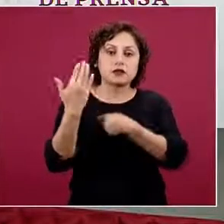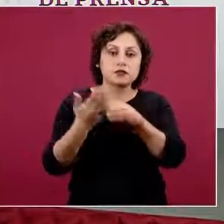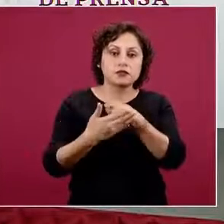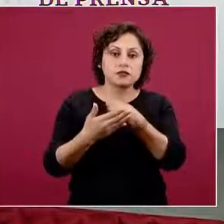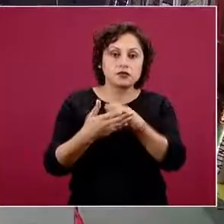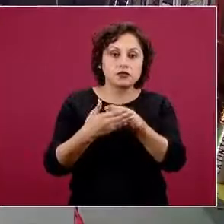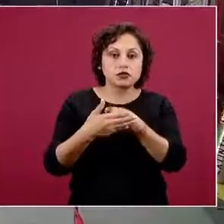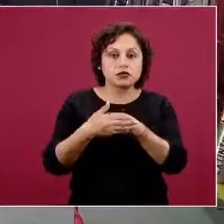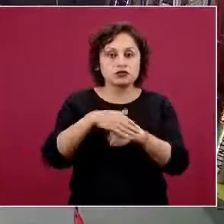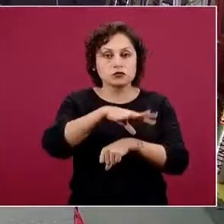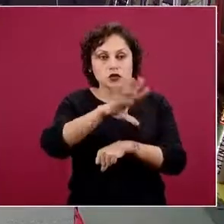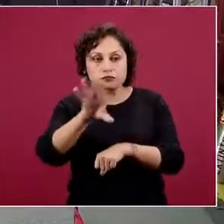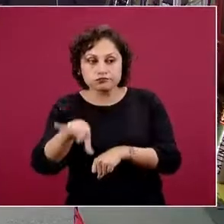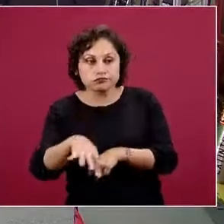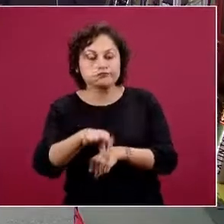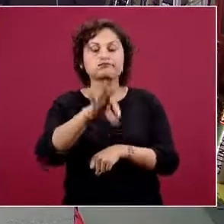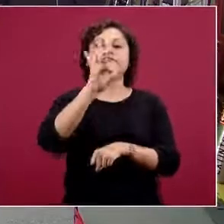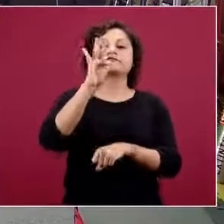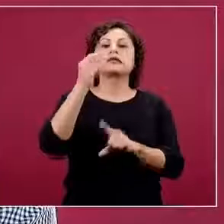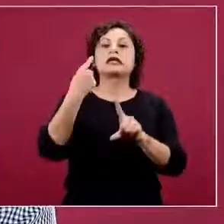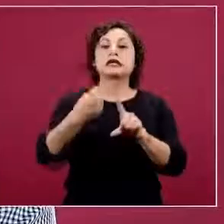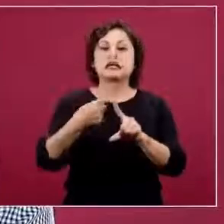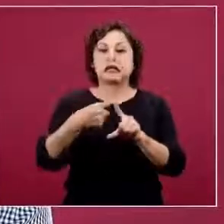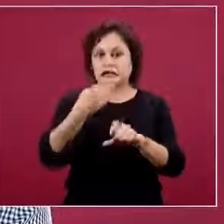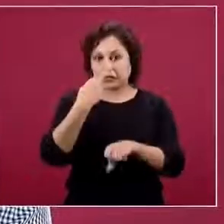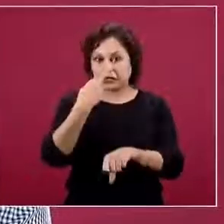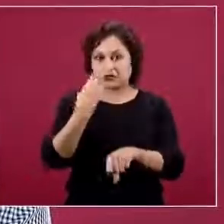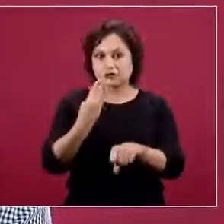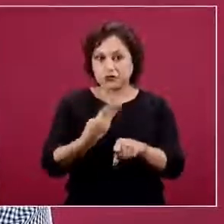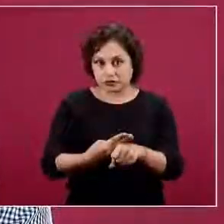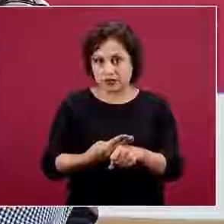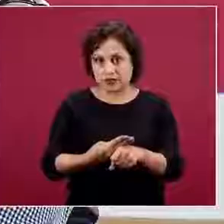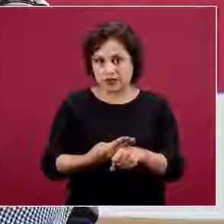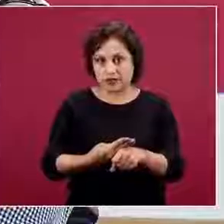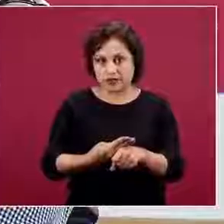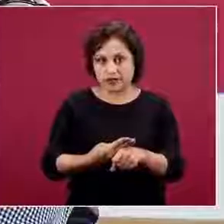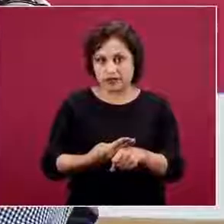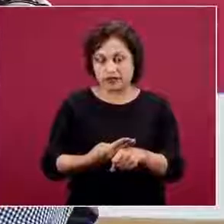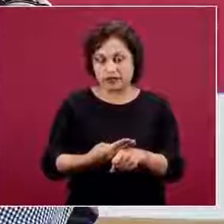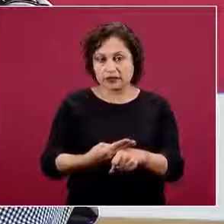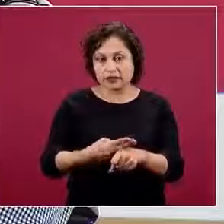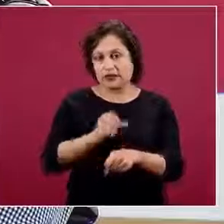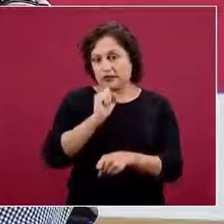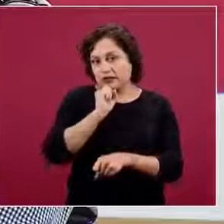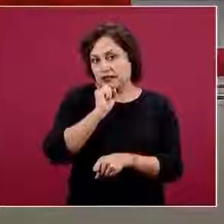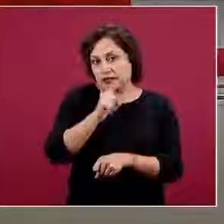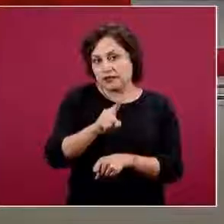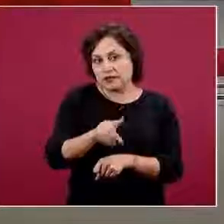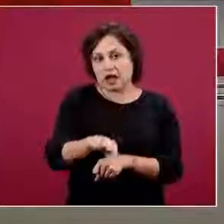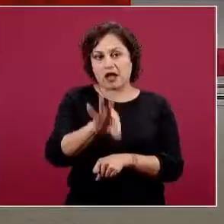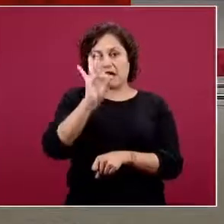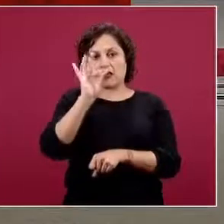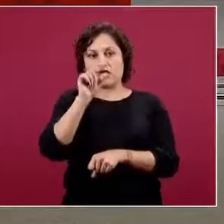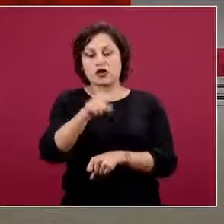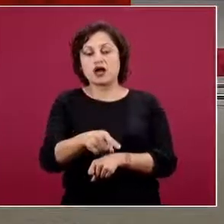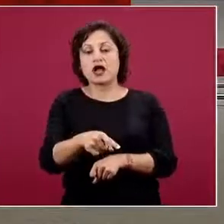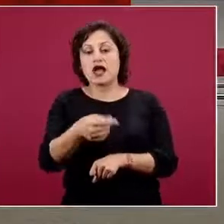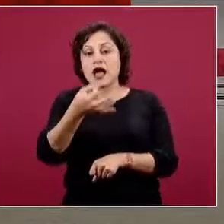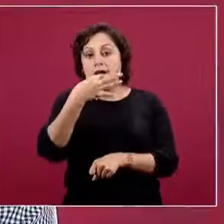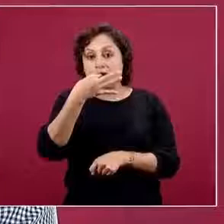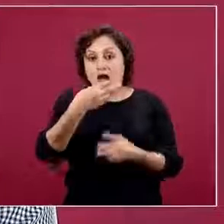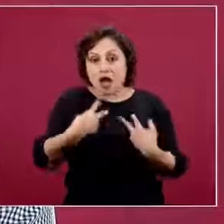con el paradero de los autores y sobre todo encontrar el medicamento robado.